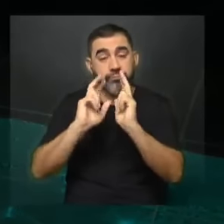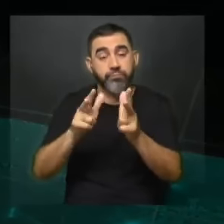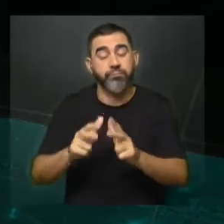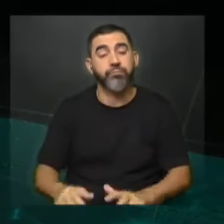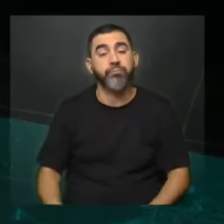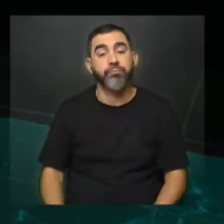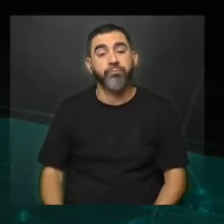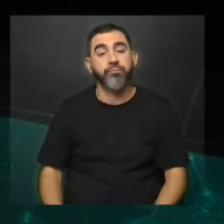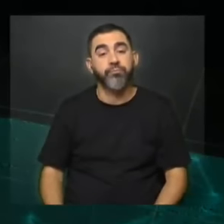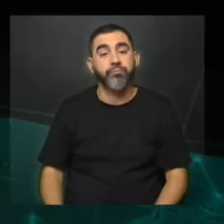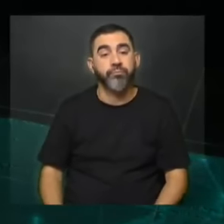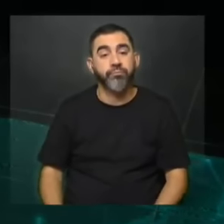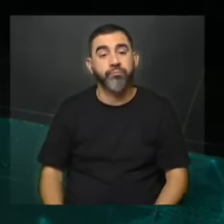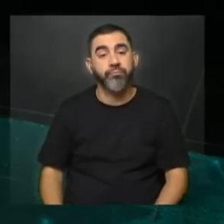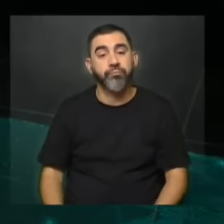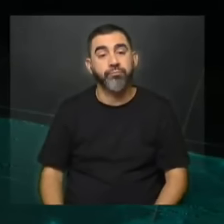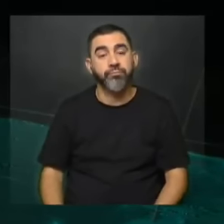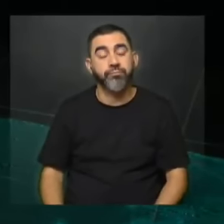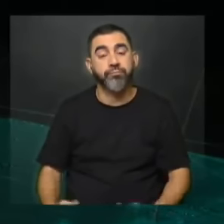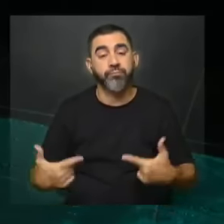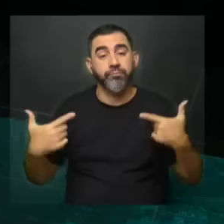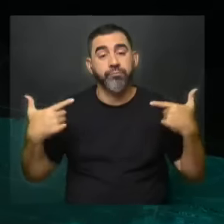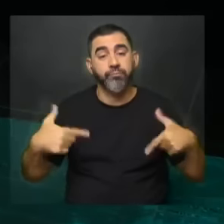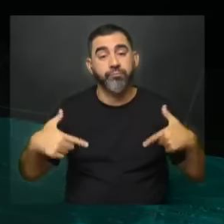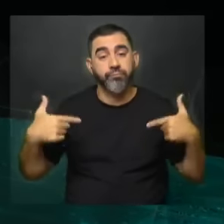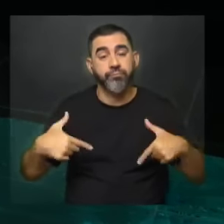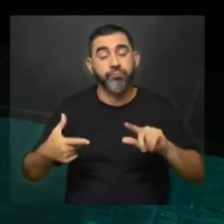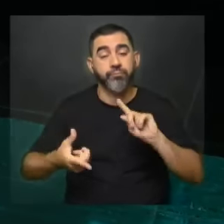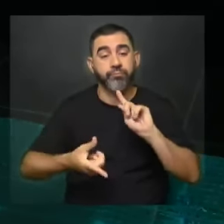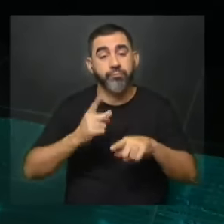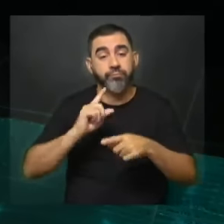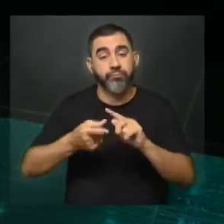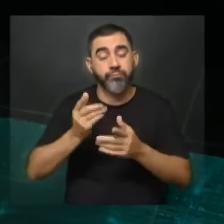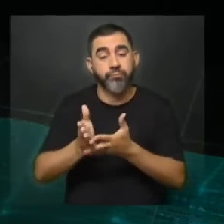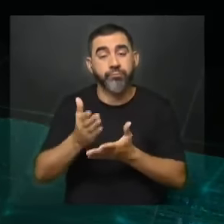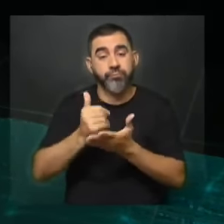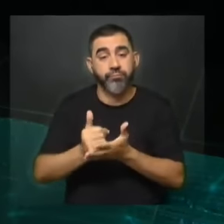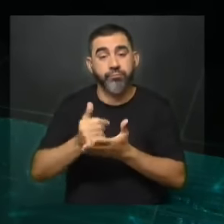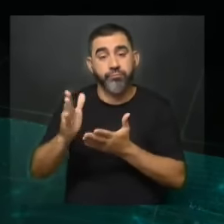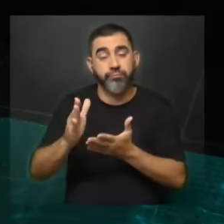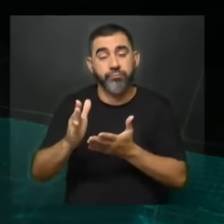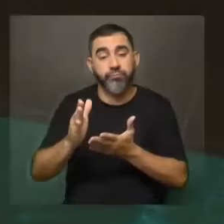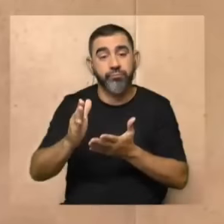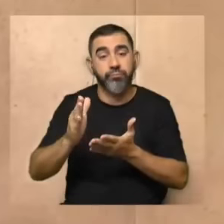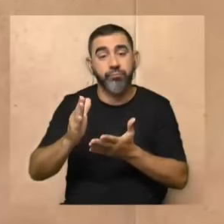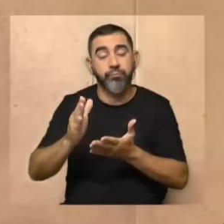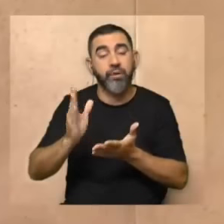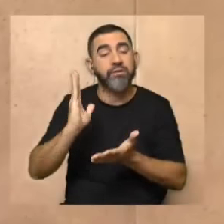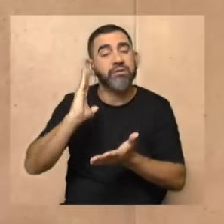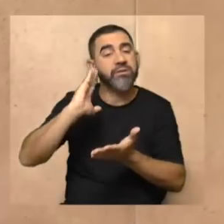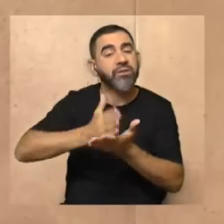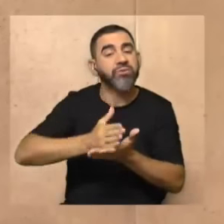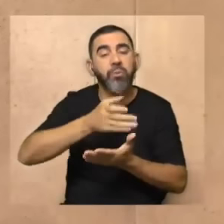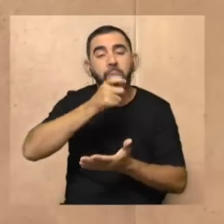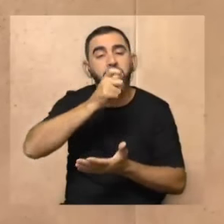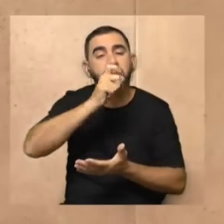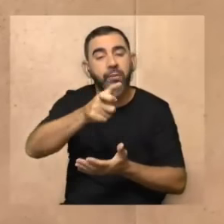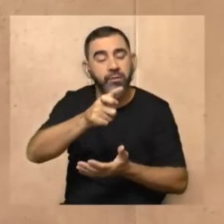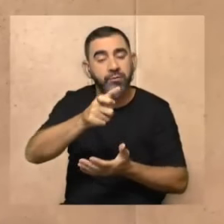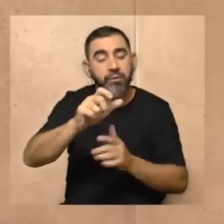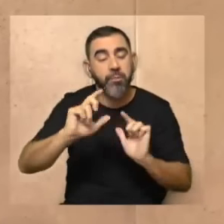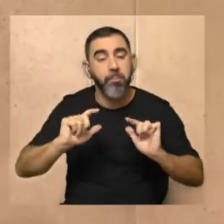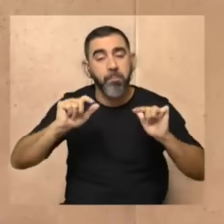mbd noticias y el Ministerio de relaciones exteriores le aplicó una sanción verbal al